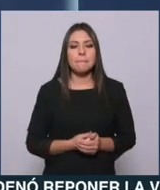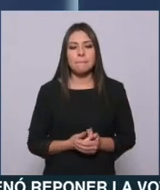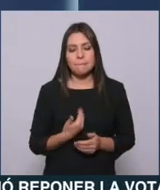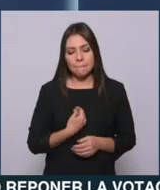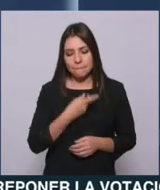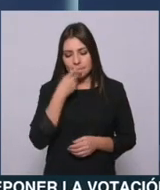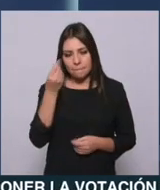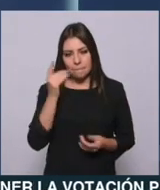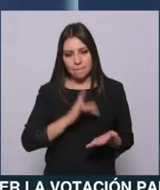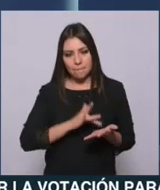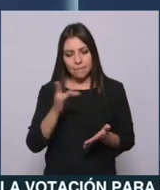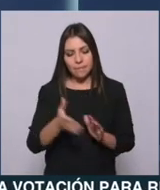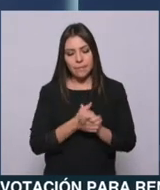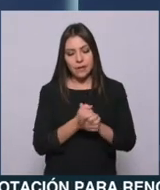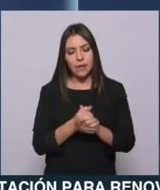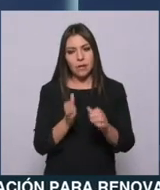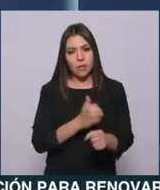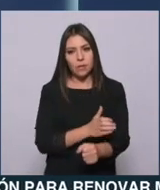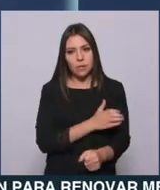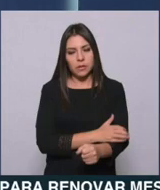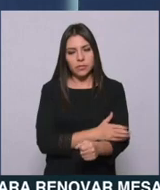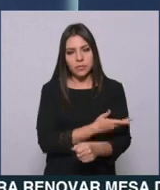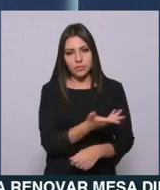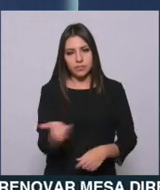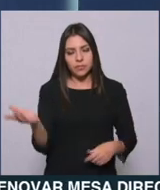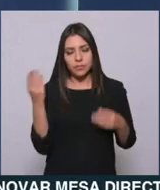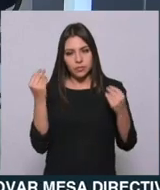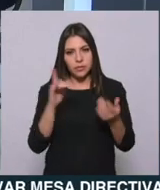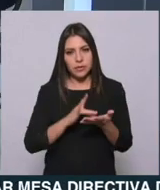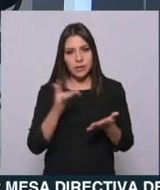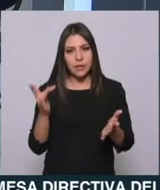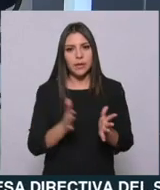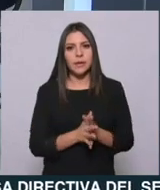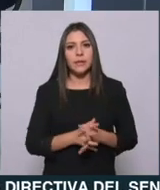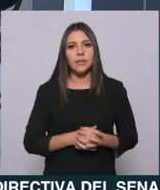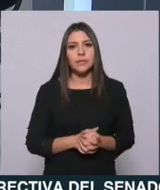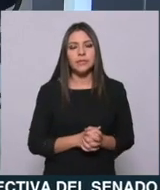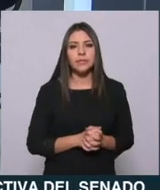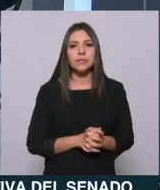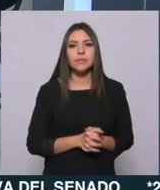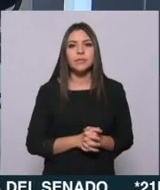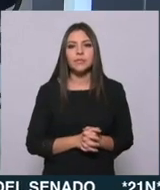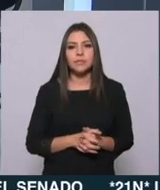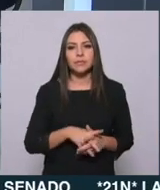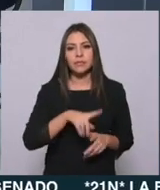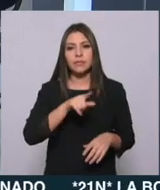saludo para mis compañeros y compañeras que están viéndonos. Por supuesto que Muchas sí, gracias. ahí estamos al tanto de lo que hacen el Heroico Cuerpo de Bomberos. Nosotros